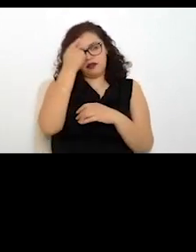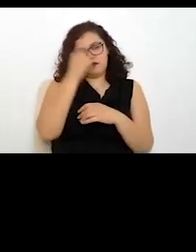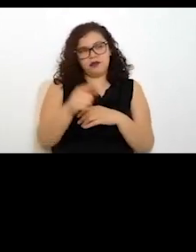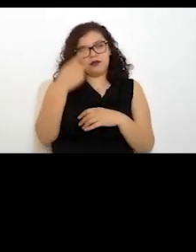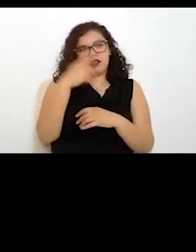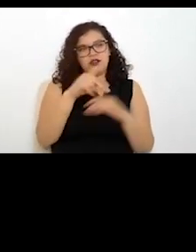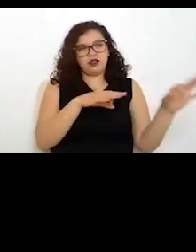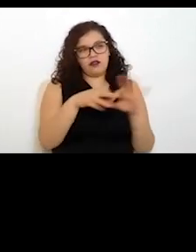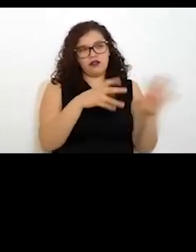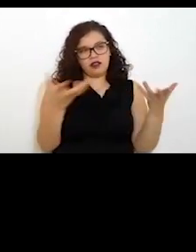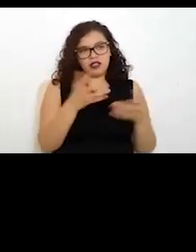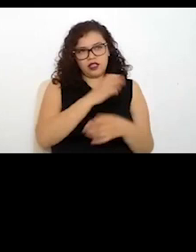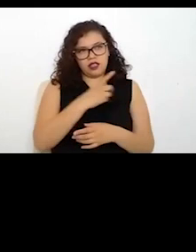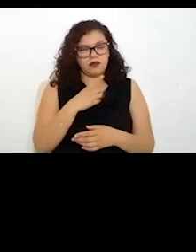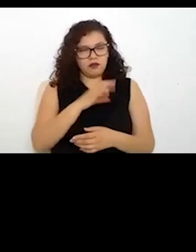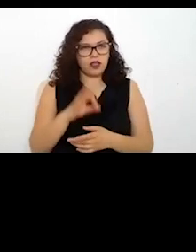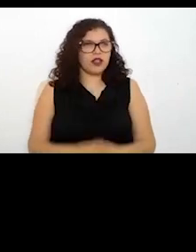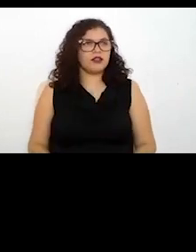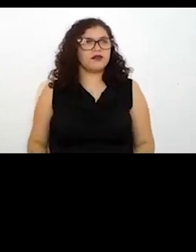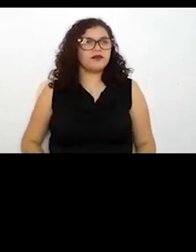sus labores.